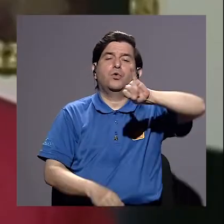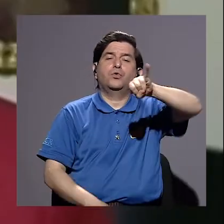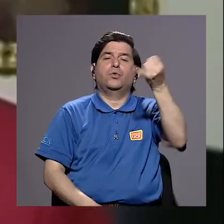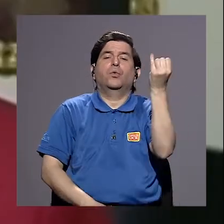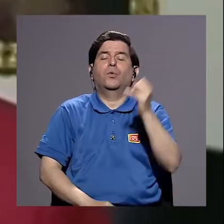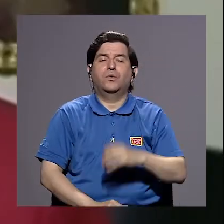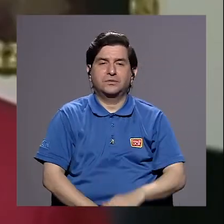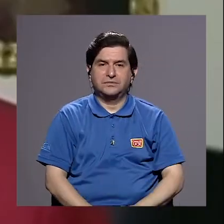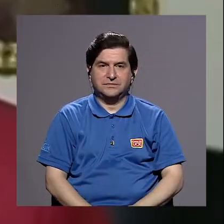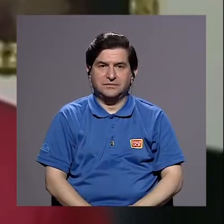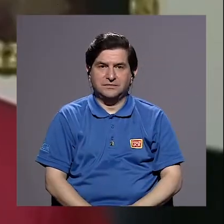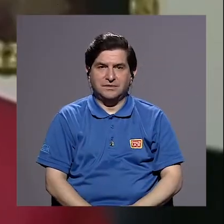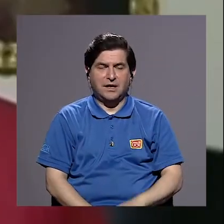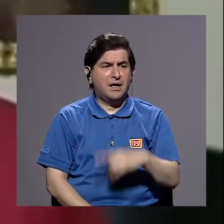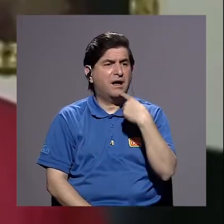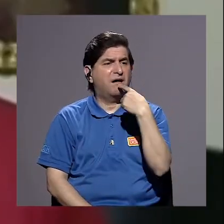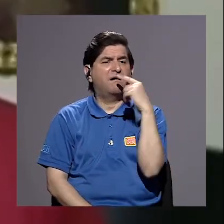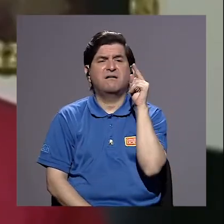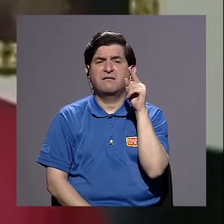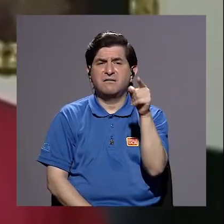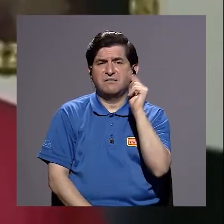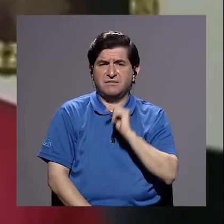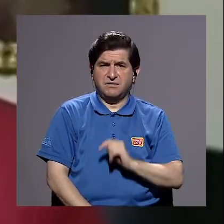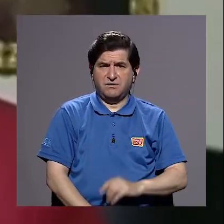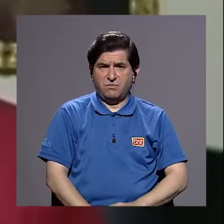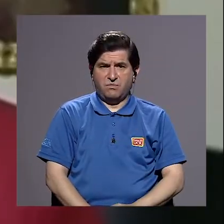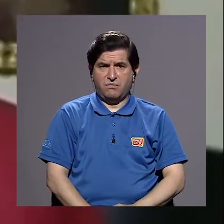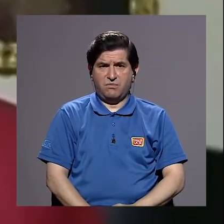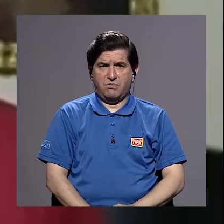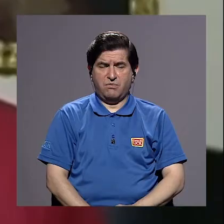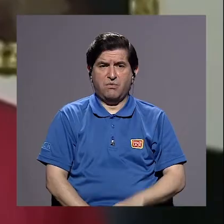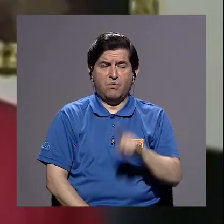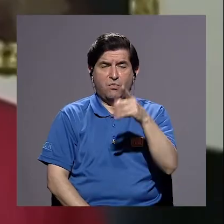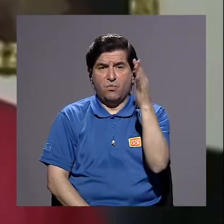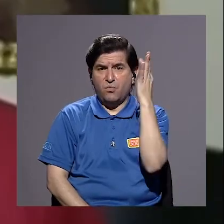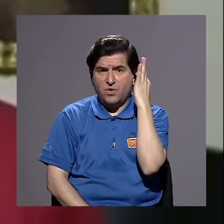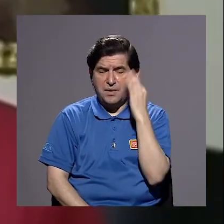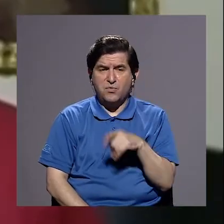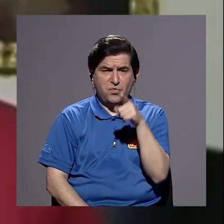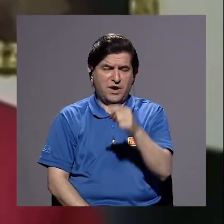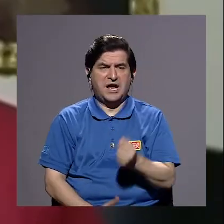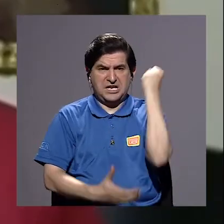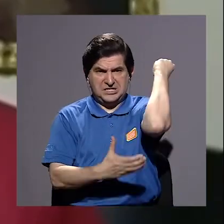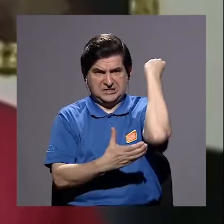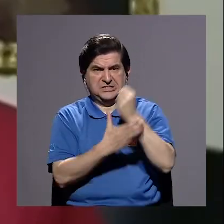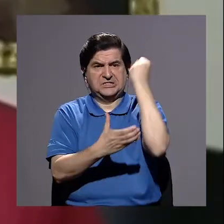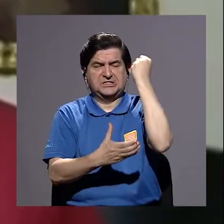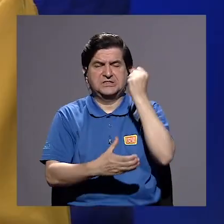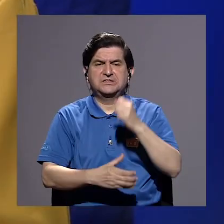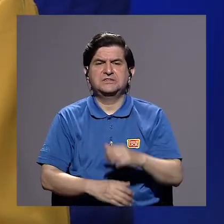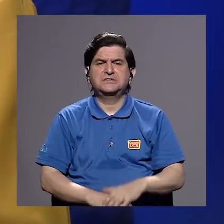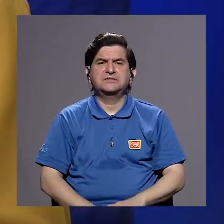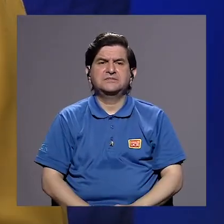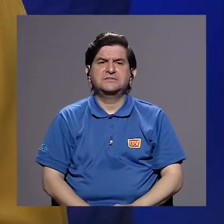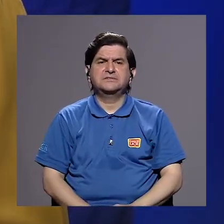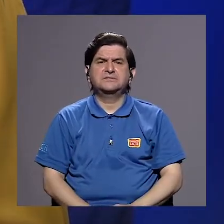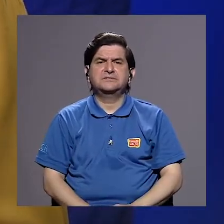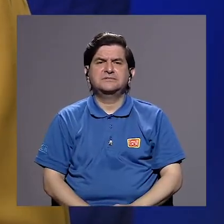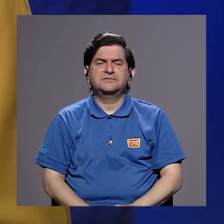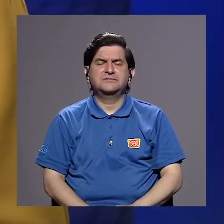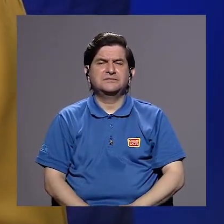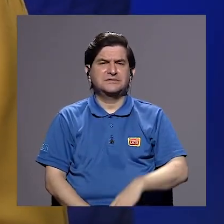organismo de investigación judicial al referirse a una mujer que fue asesinada. Doña